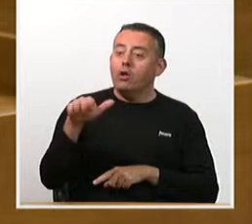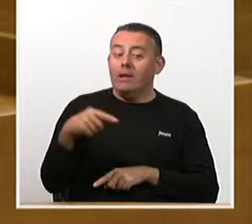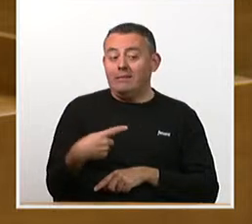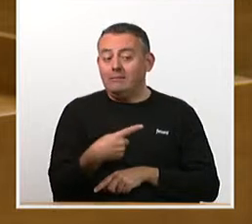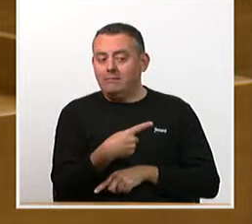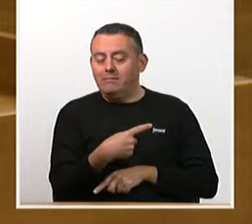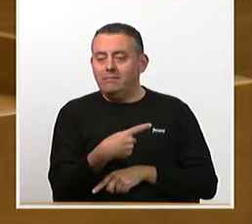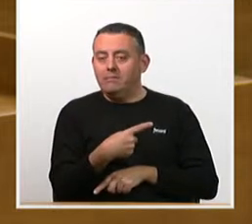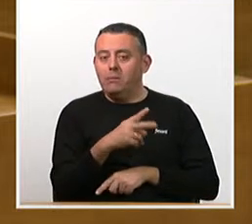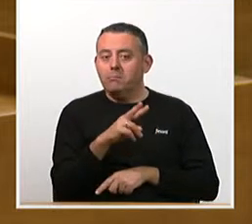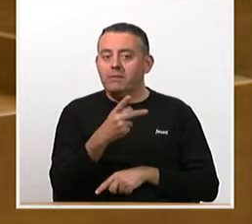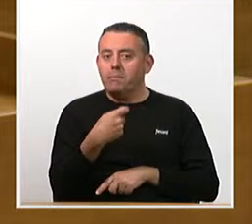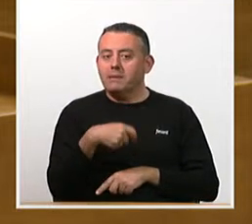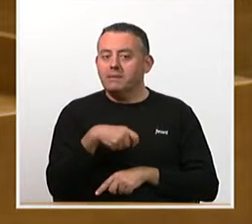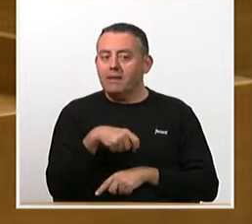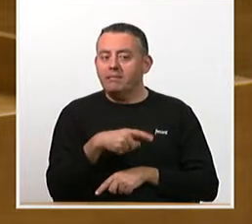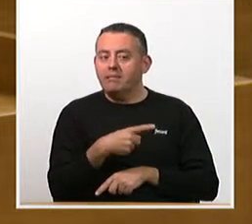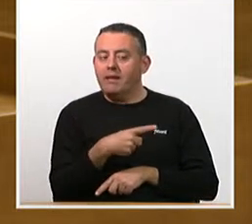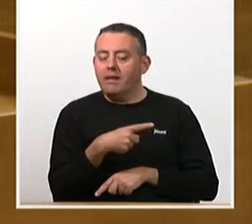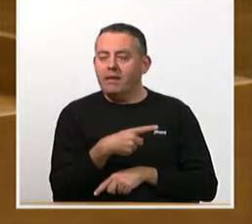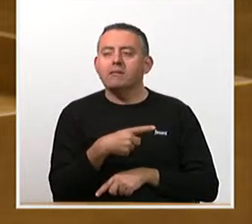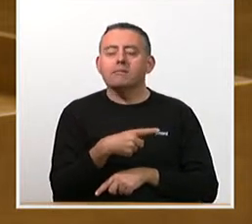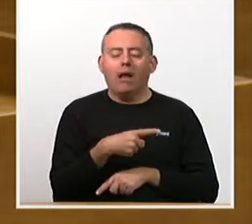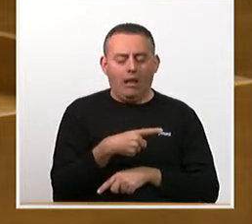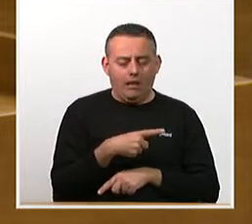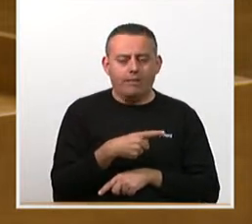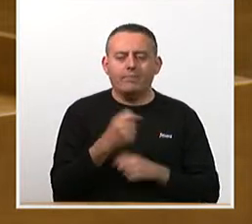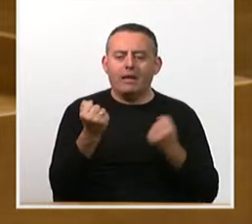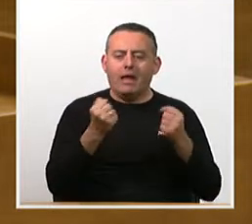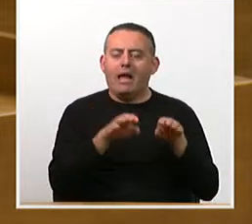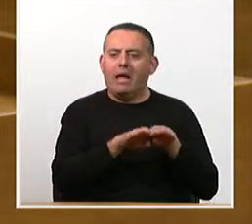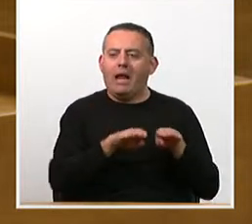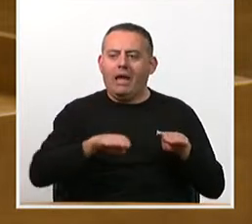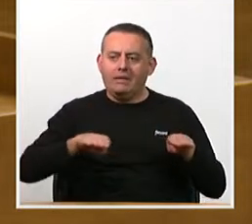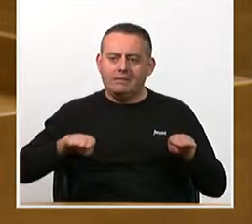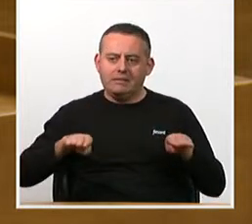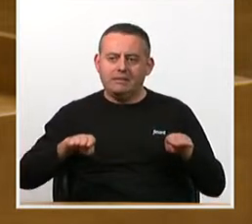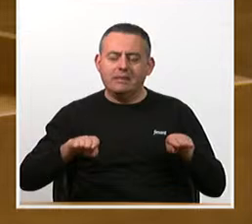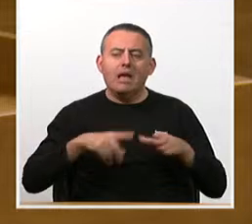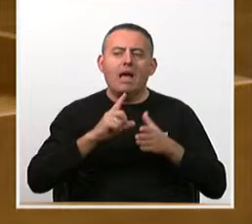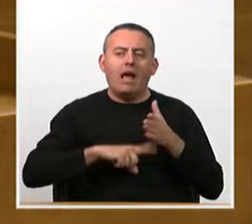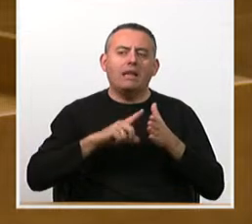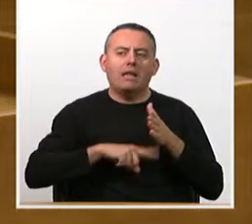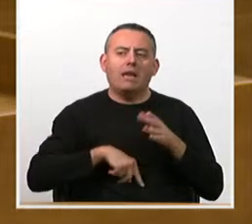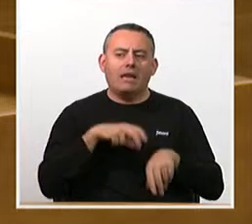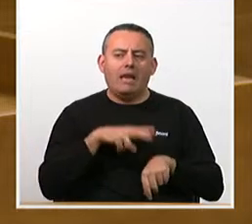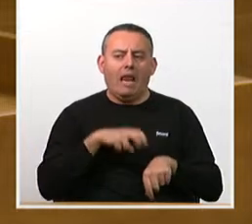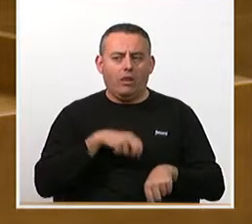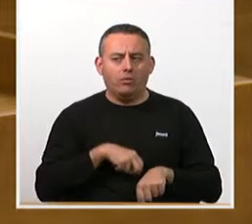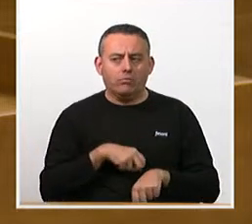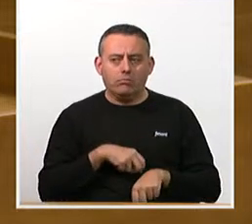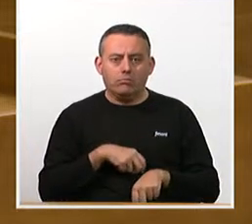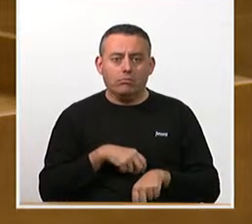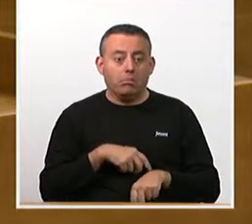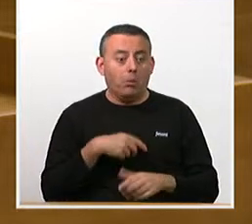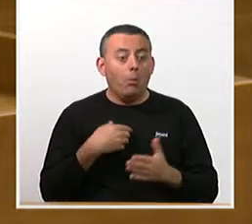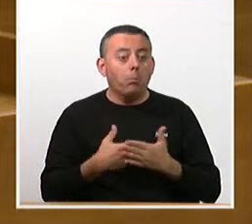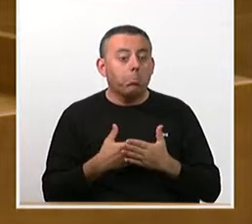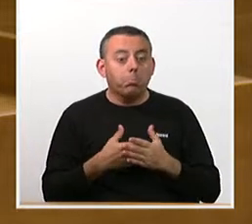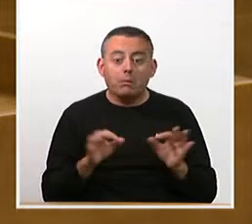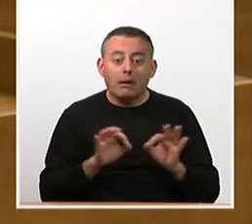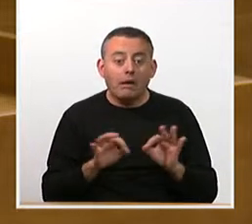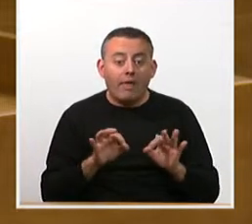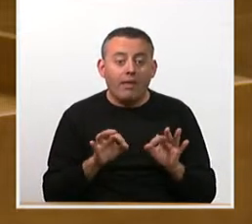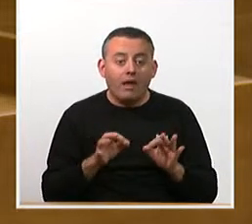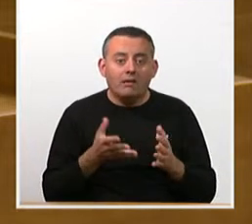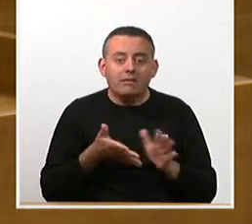ser una absoluta casera de bres es lo que la señ por la fiscal ningú tipus de prueba directiva de la